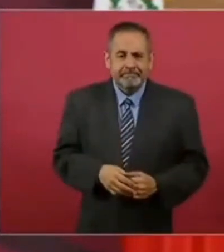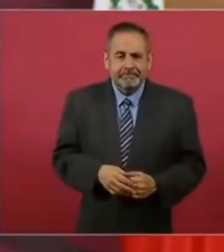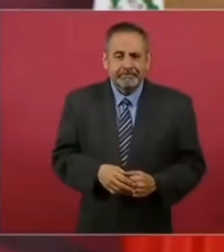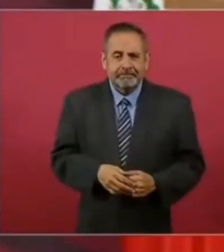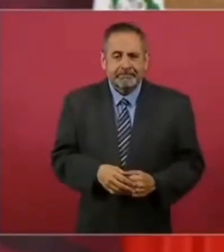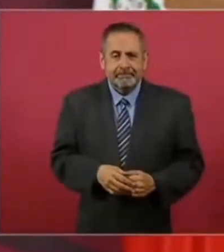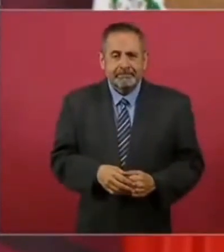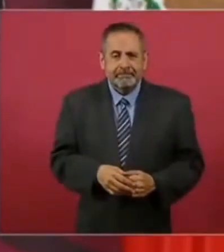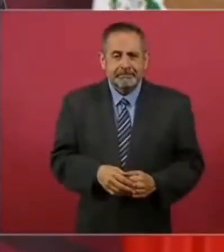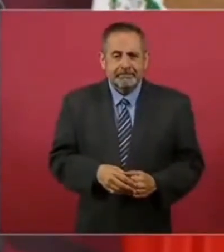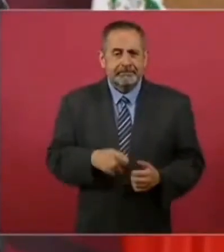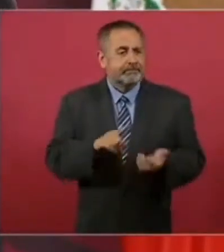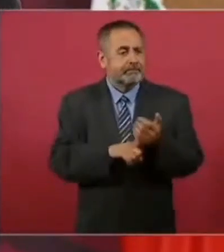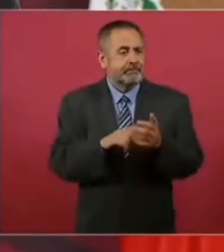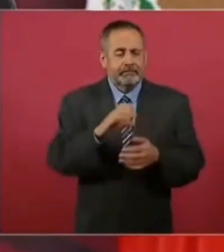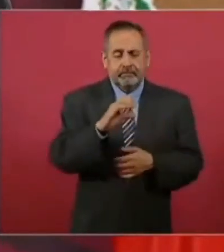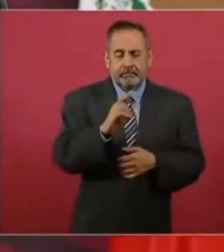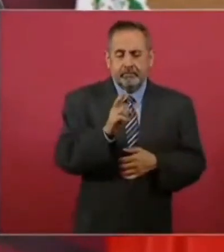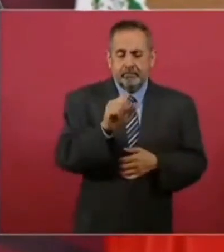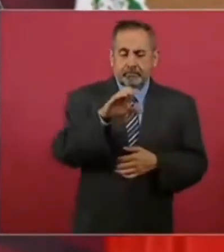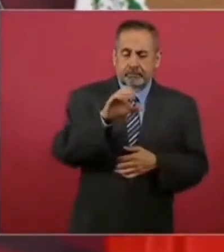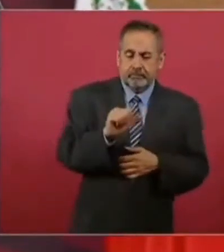a la cuenca de Burgos?